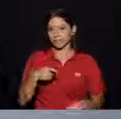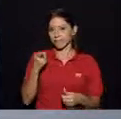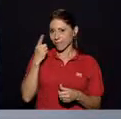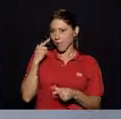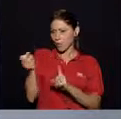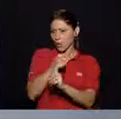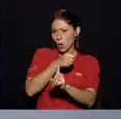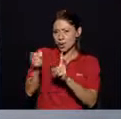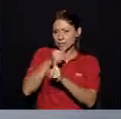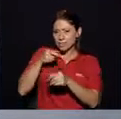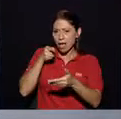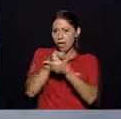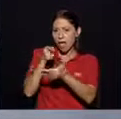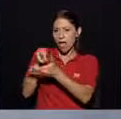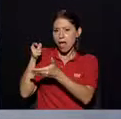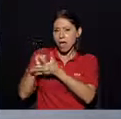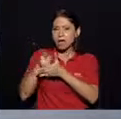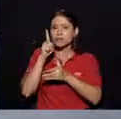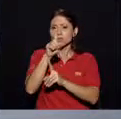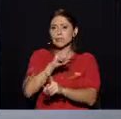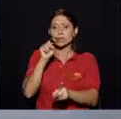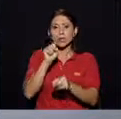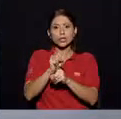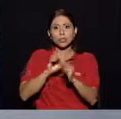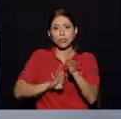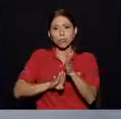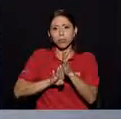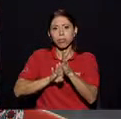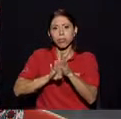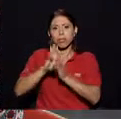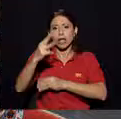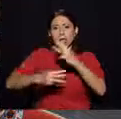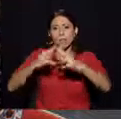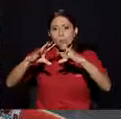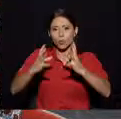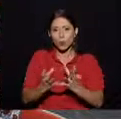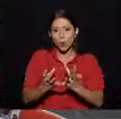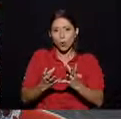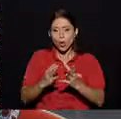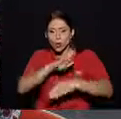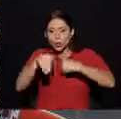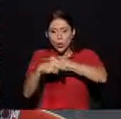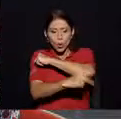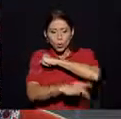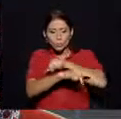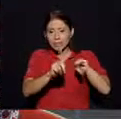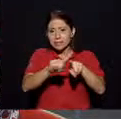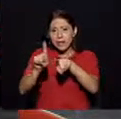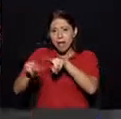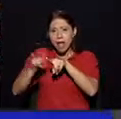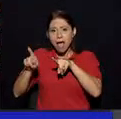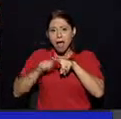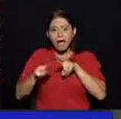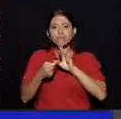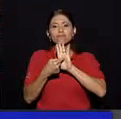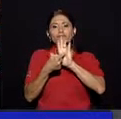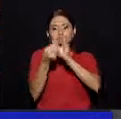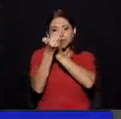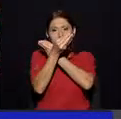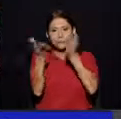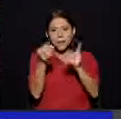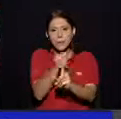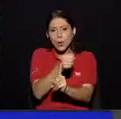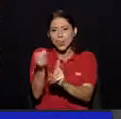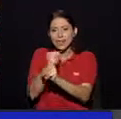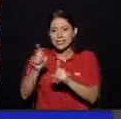mundo. Todos los países reportan incrementos en las tasas de violencia en todas las edades de la vida, pero